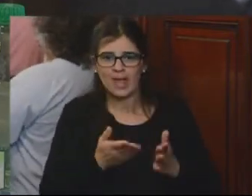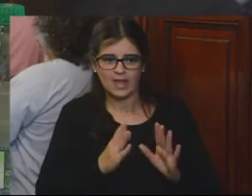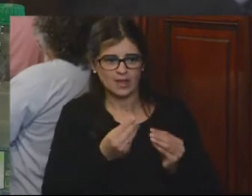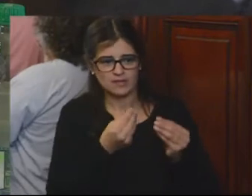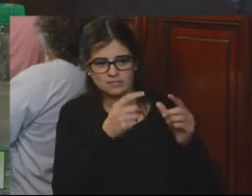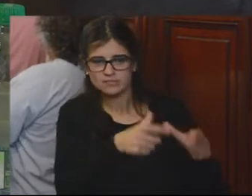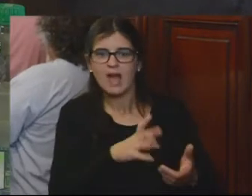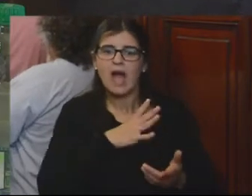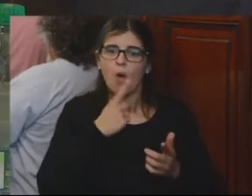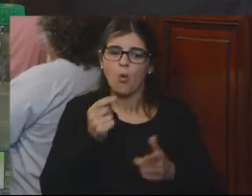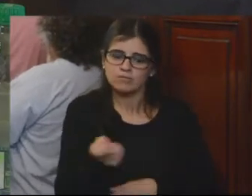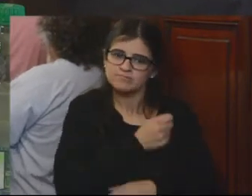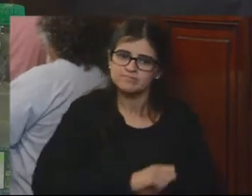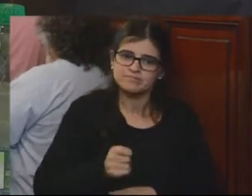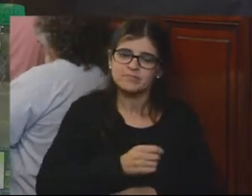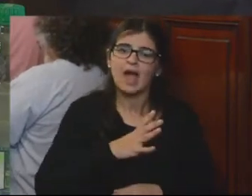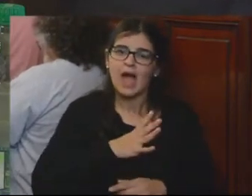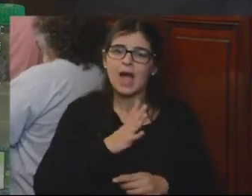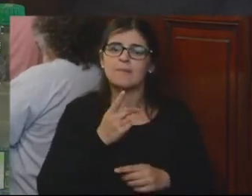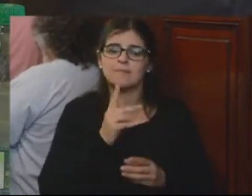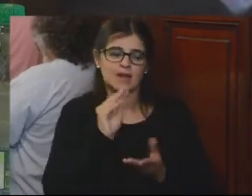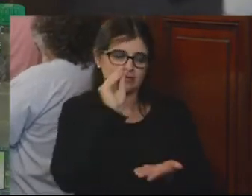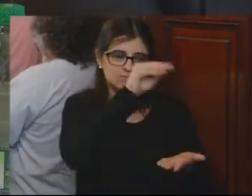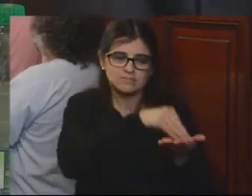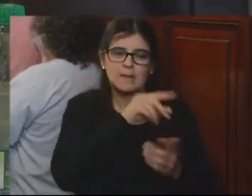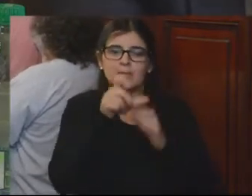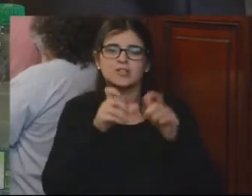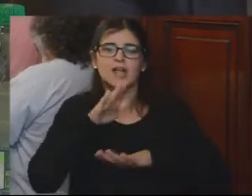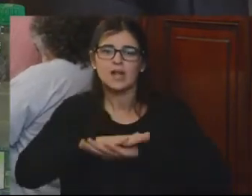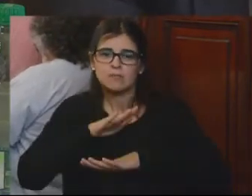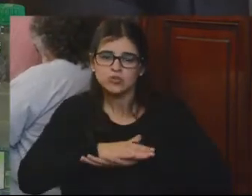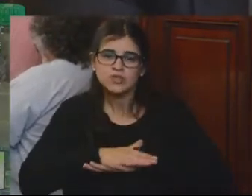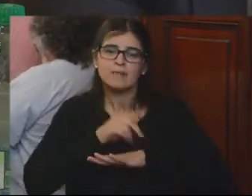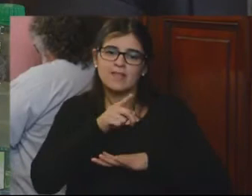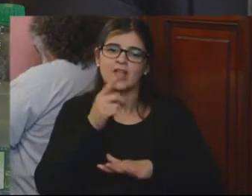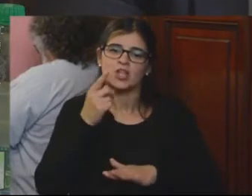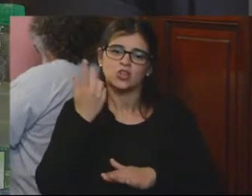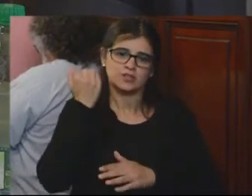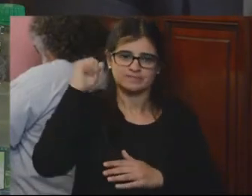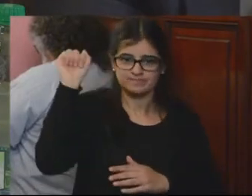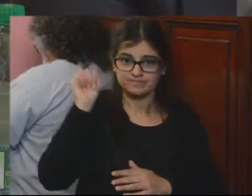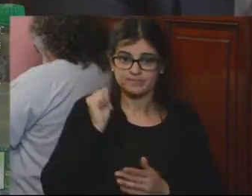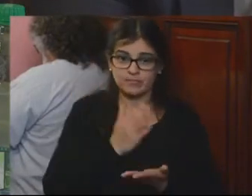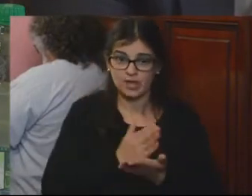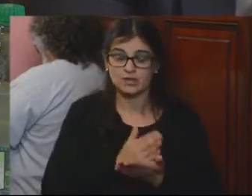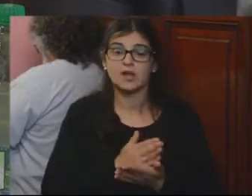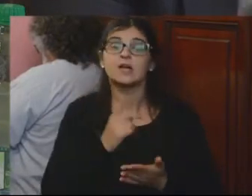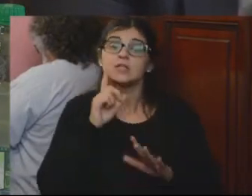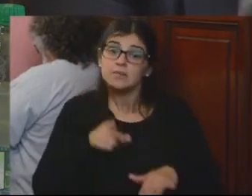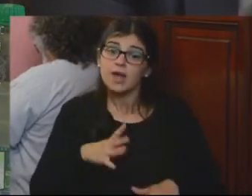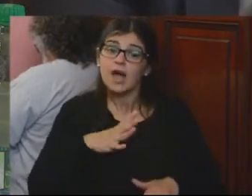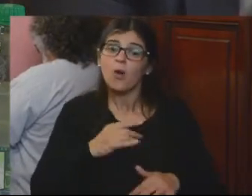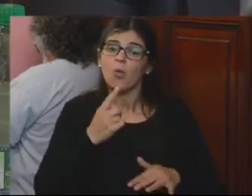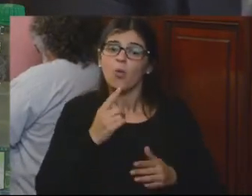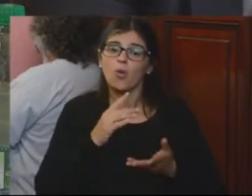una cancha de tenis para alojar exclusivamente a responsables de estos crímenes también se registra una tendencia